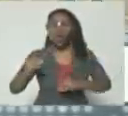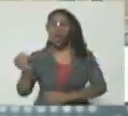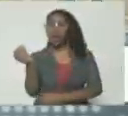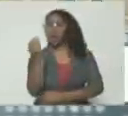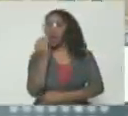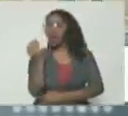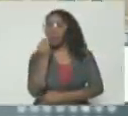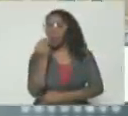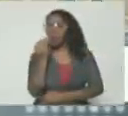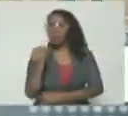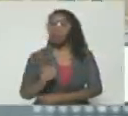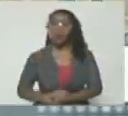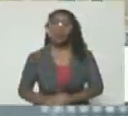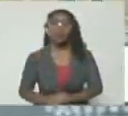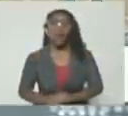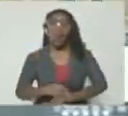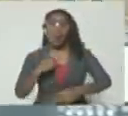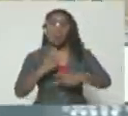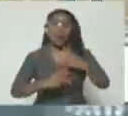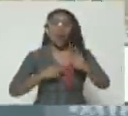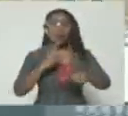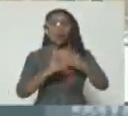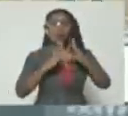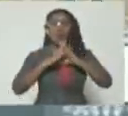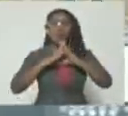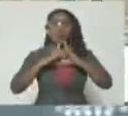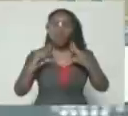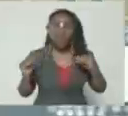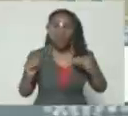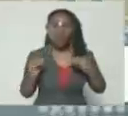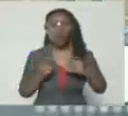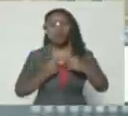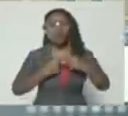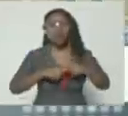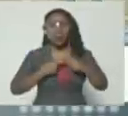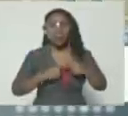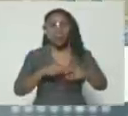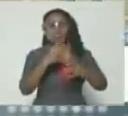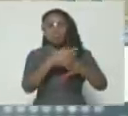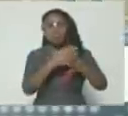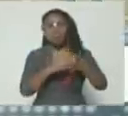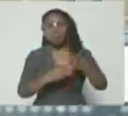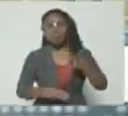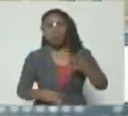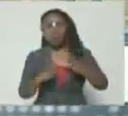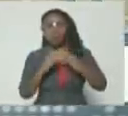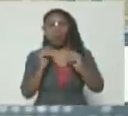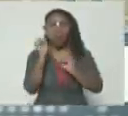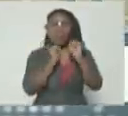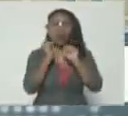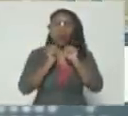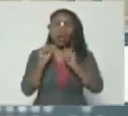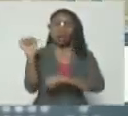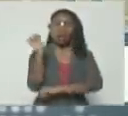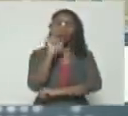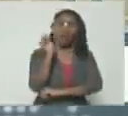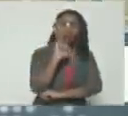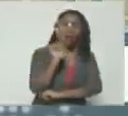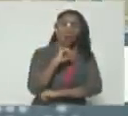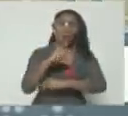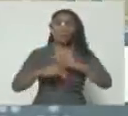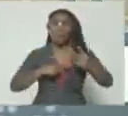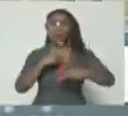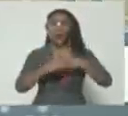alimento. Producirlo todo, los repuestos de todas las maquinarias, vehículos,